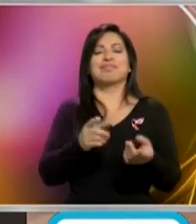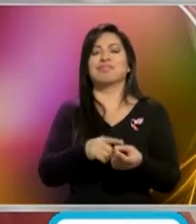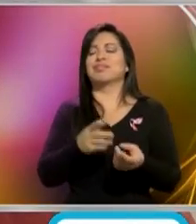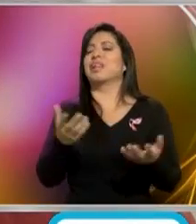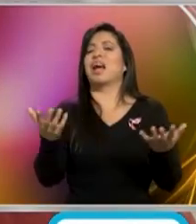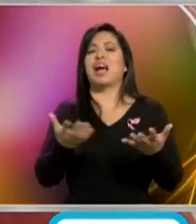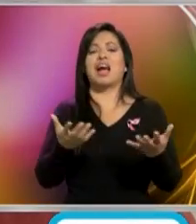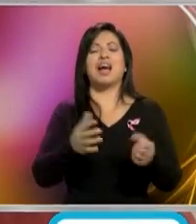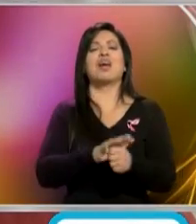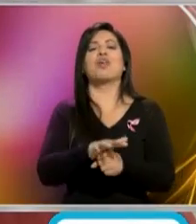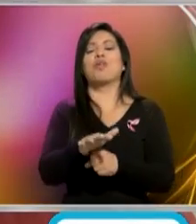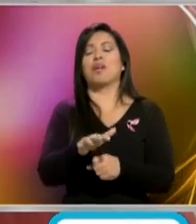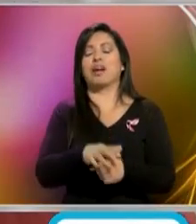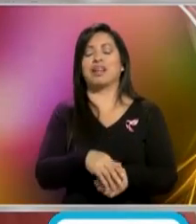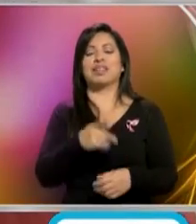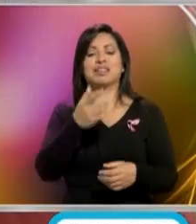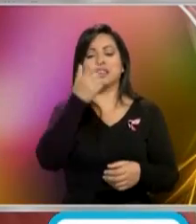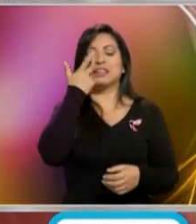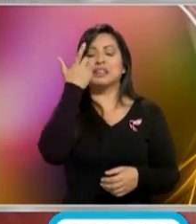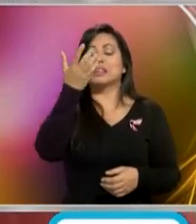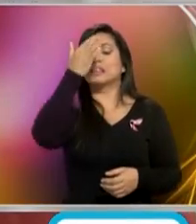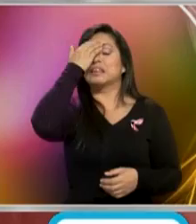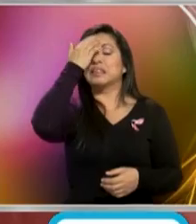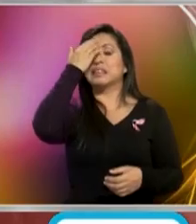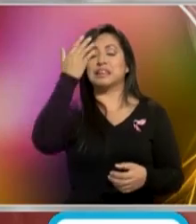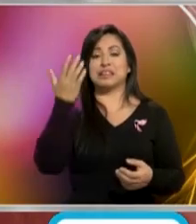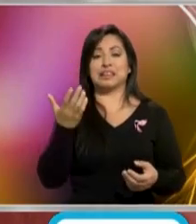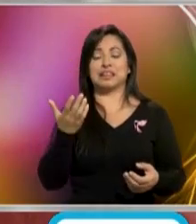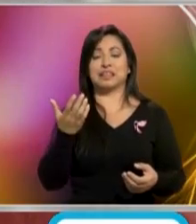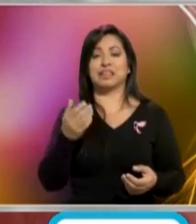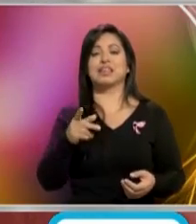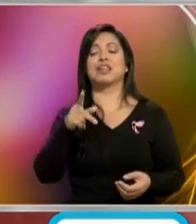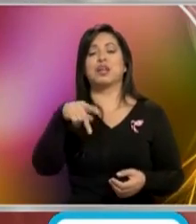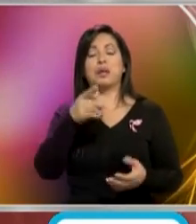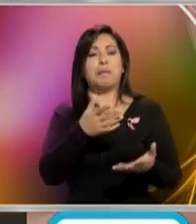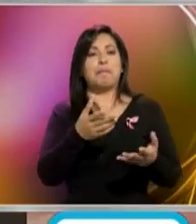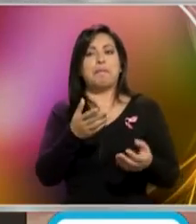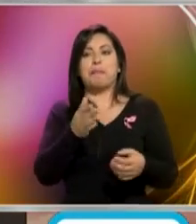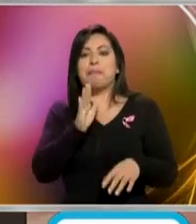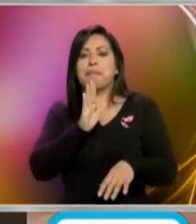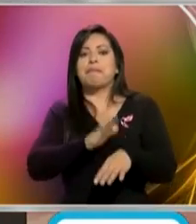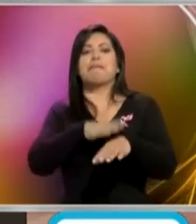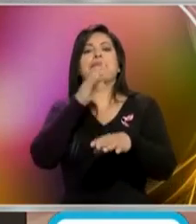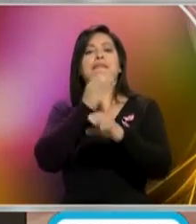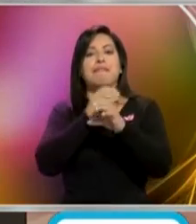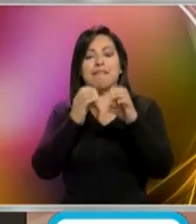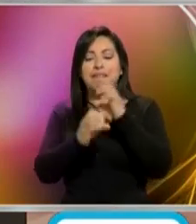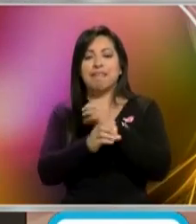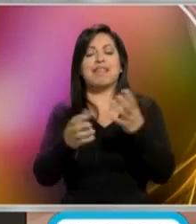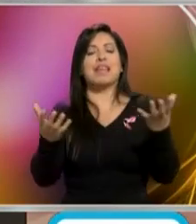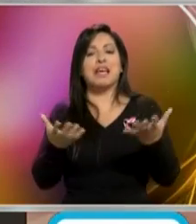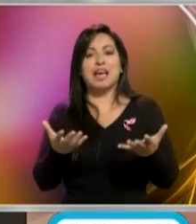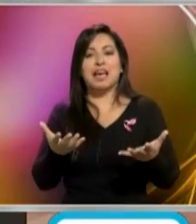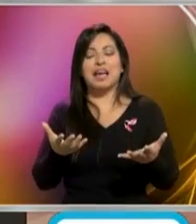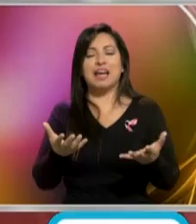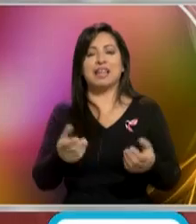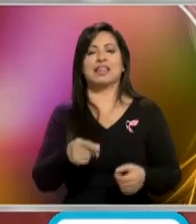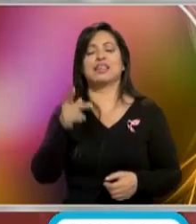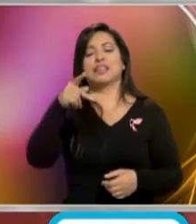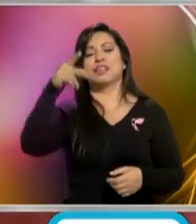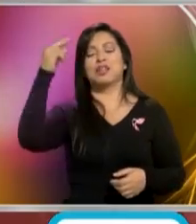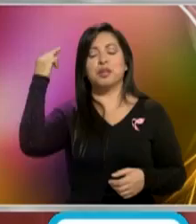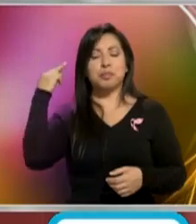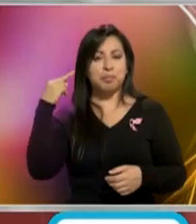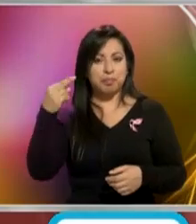dijeron que el lugar está bonito y que vale la pena. Pero ¿y qué más puedo hacer ahí? Sí. O incluso qué hay de contexto. Si están viajando,